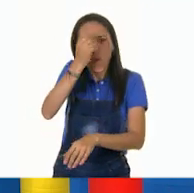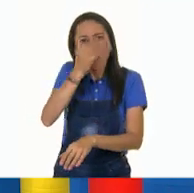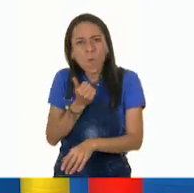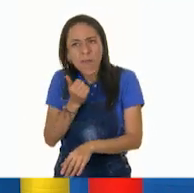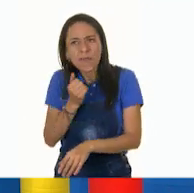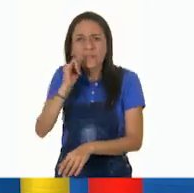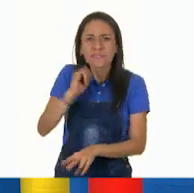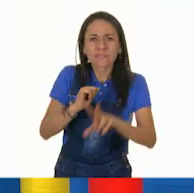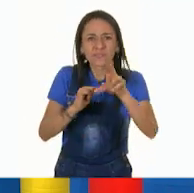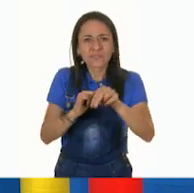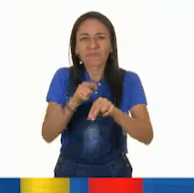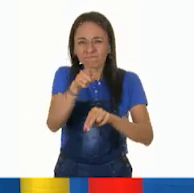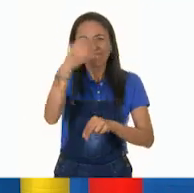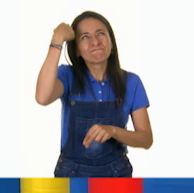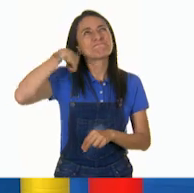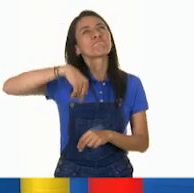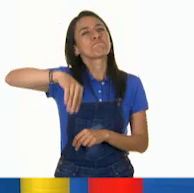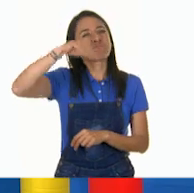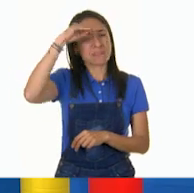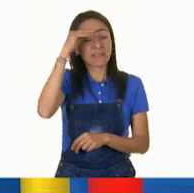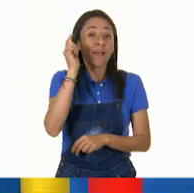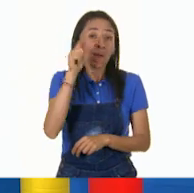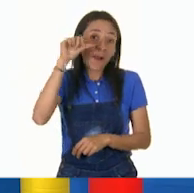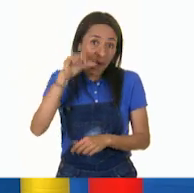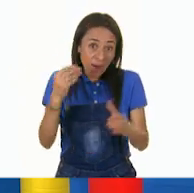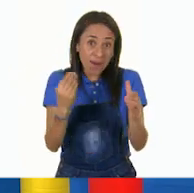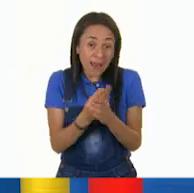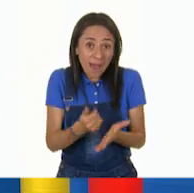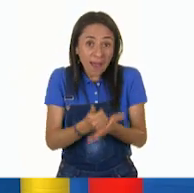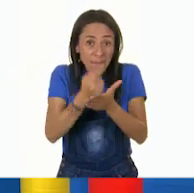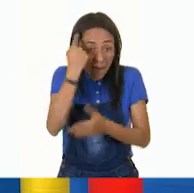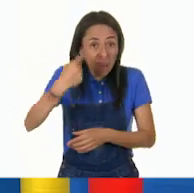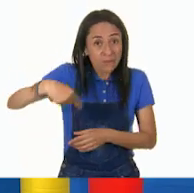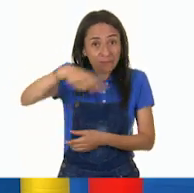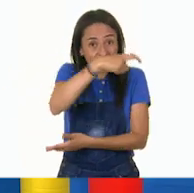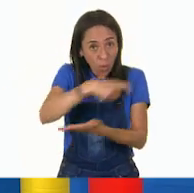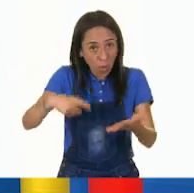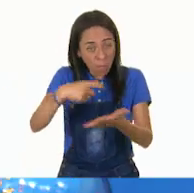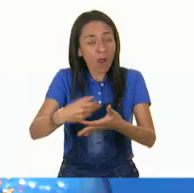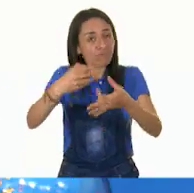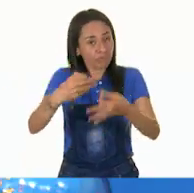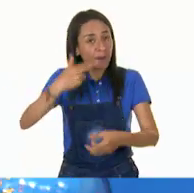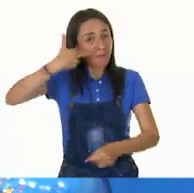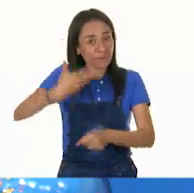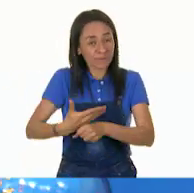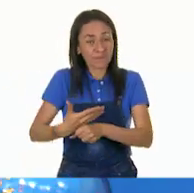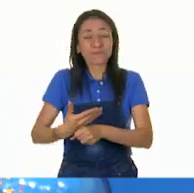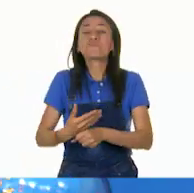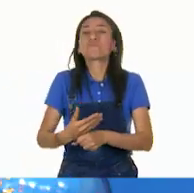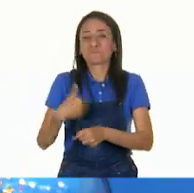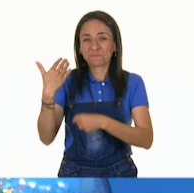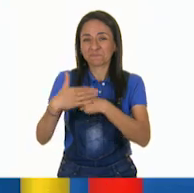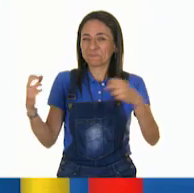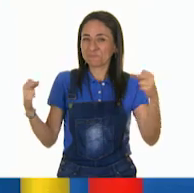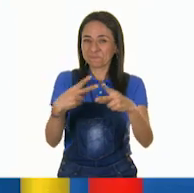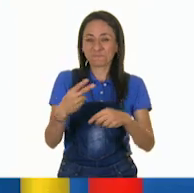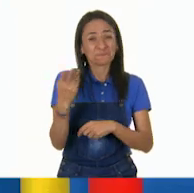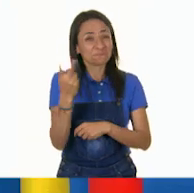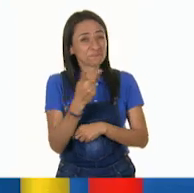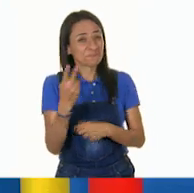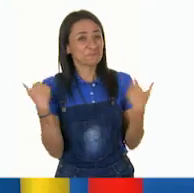para realizar un consumo cada vez más responsable hasta la próxima muestra amarilla raulito muchísimas gracias